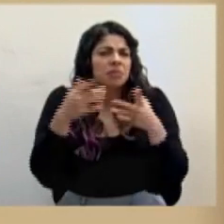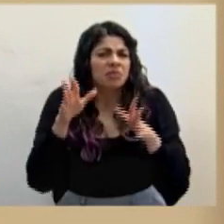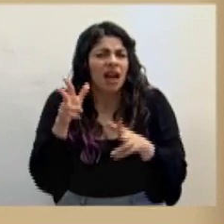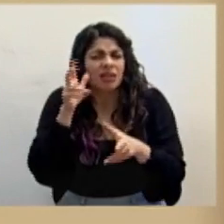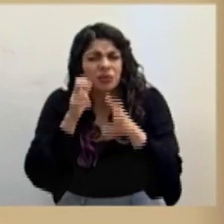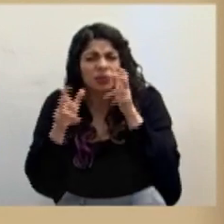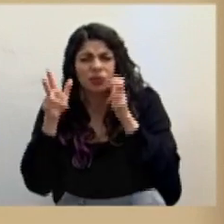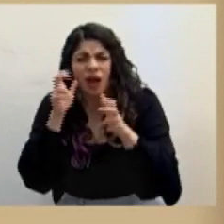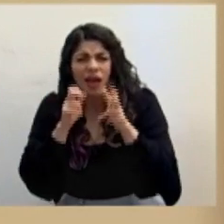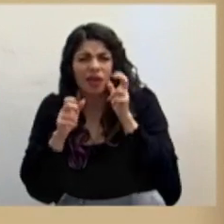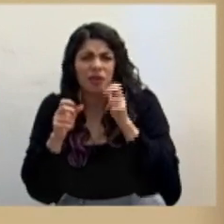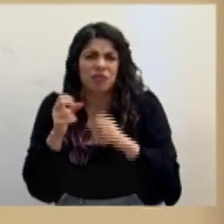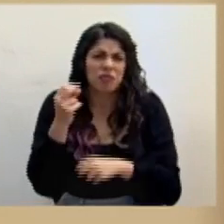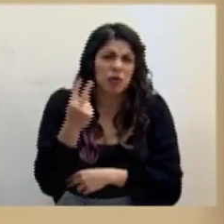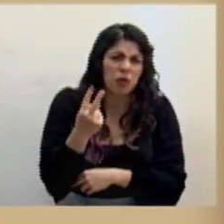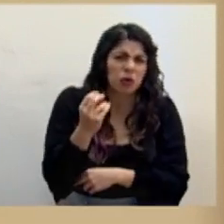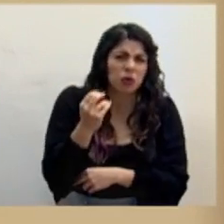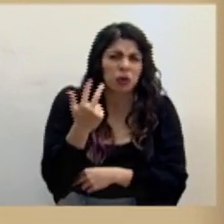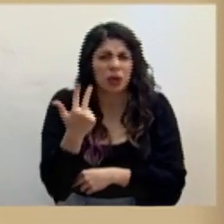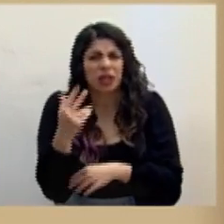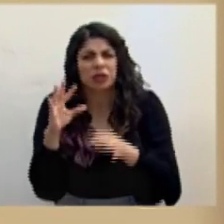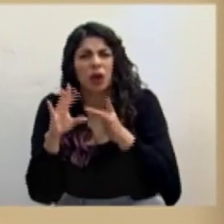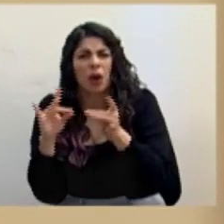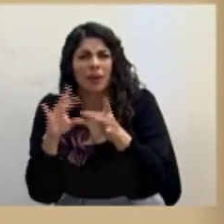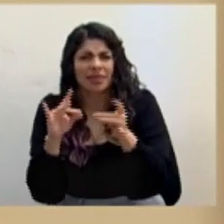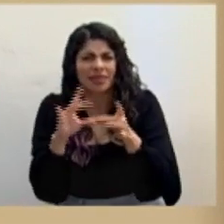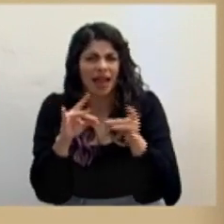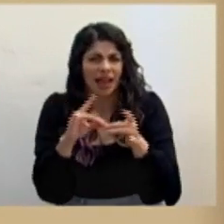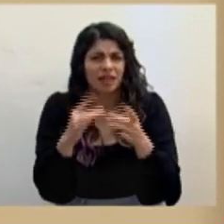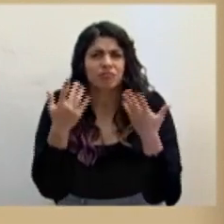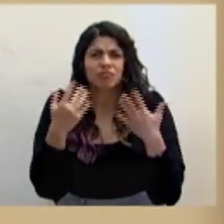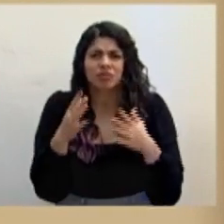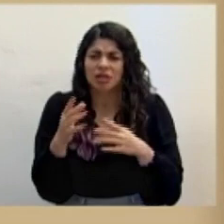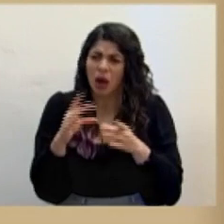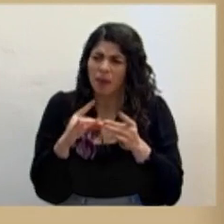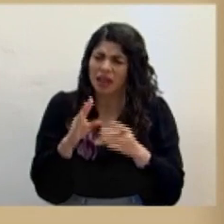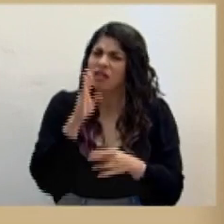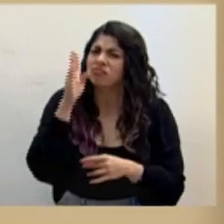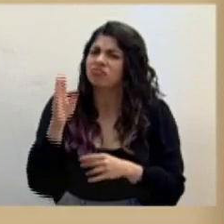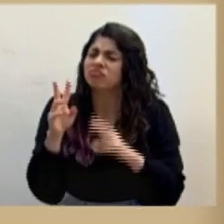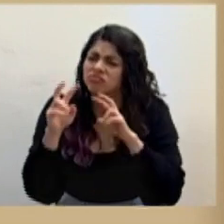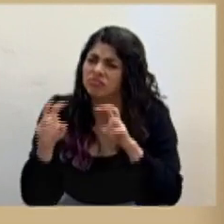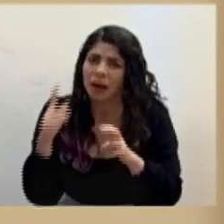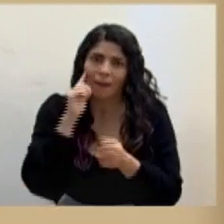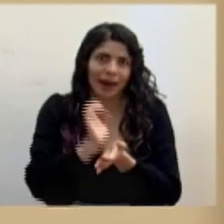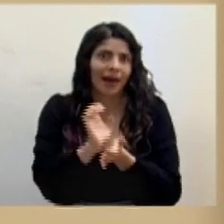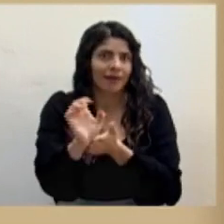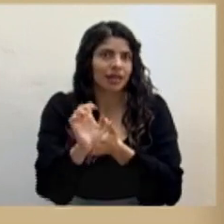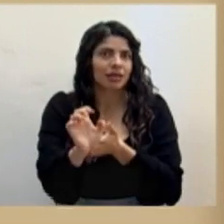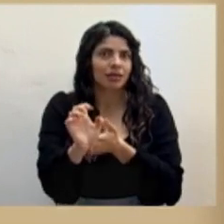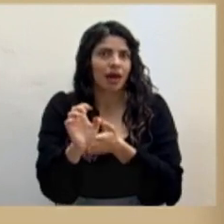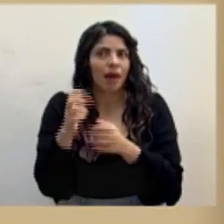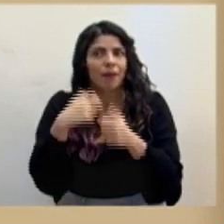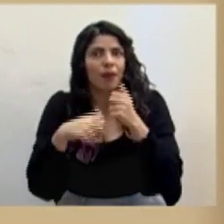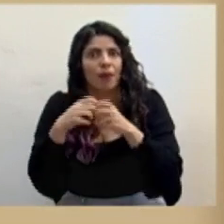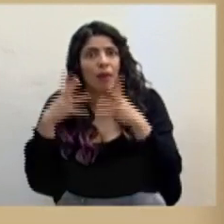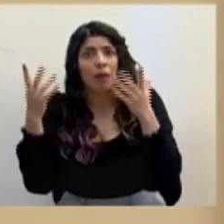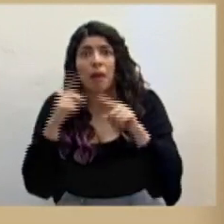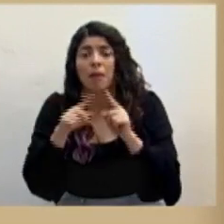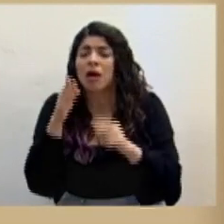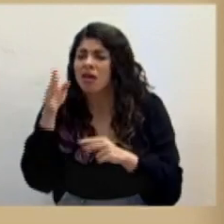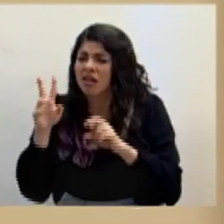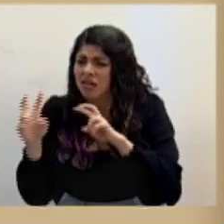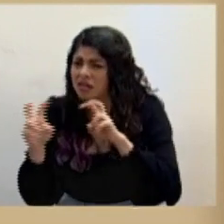escuchado de 2 o 3 comentarios de estos y se han abordado para evitar pues que esto se haga más grande. No hemos